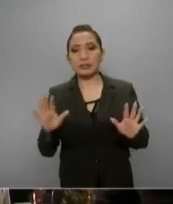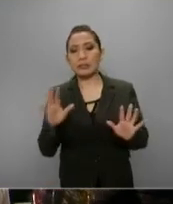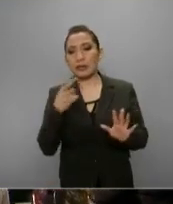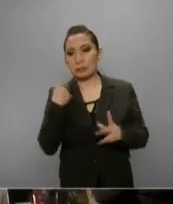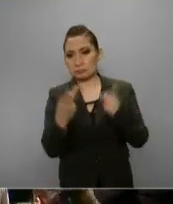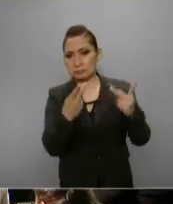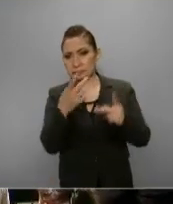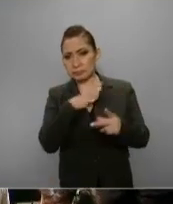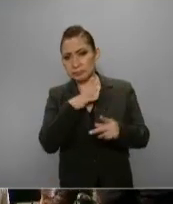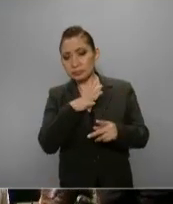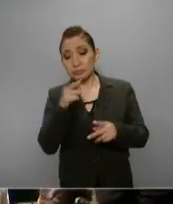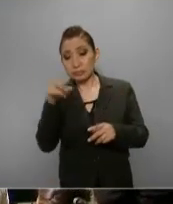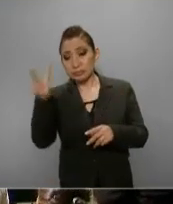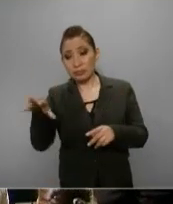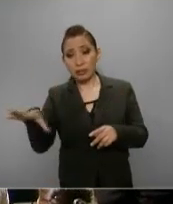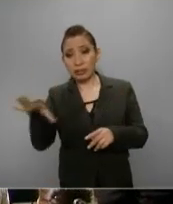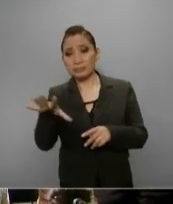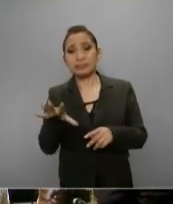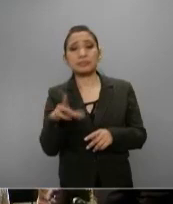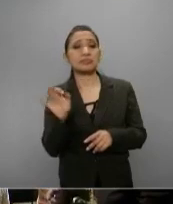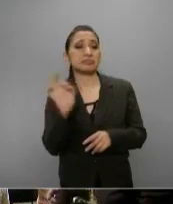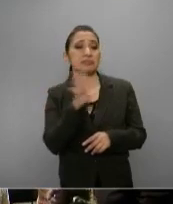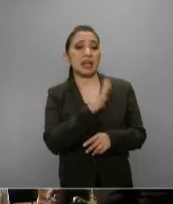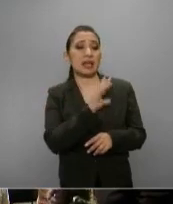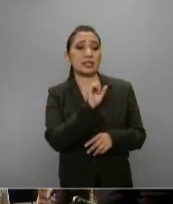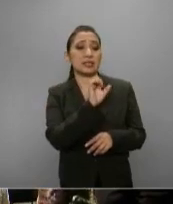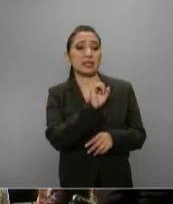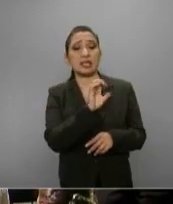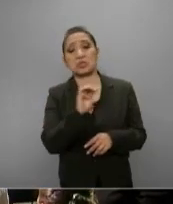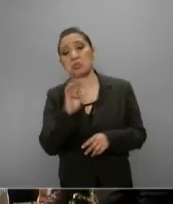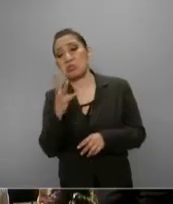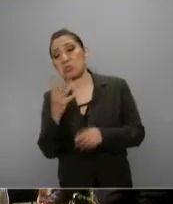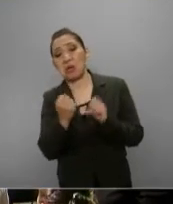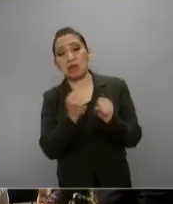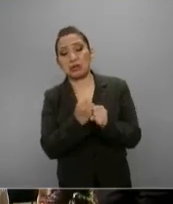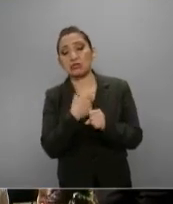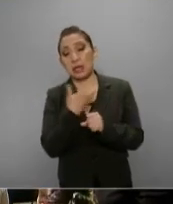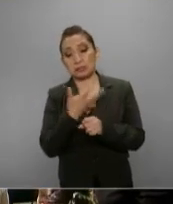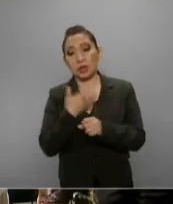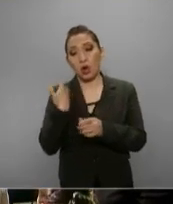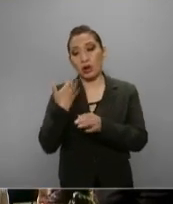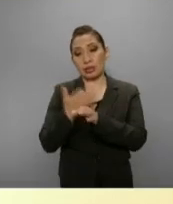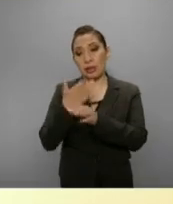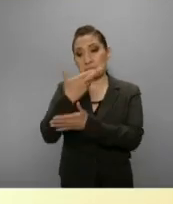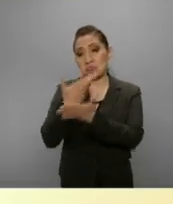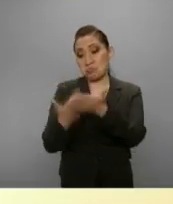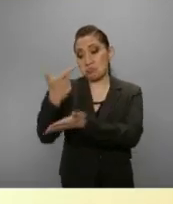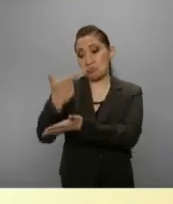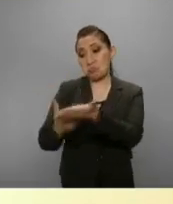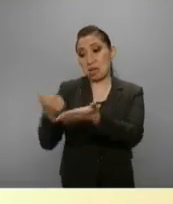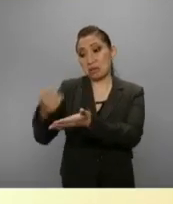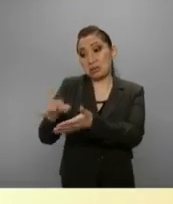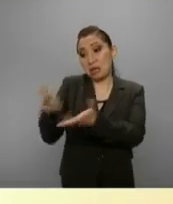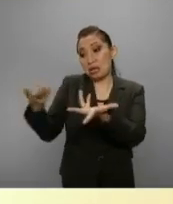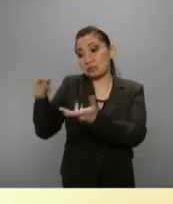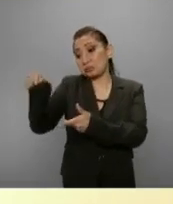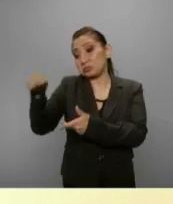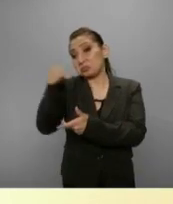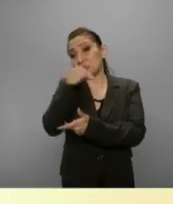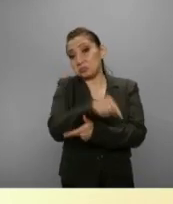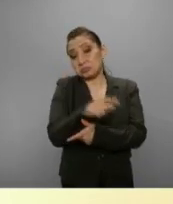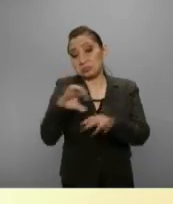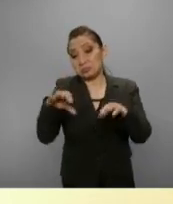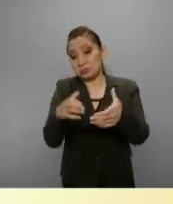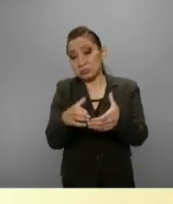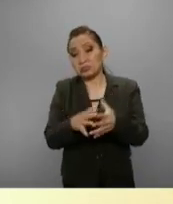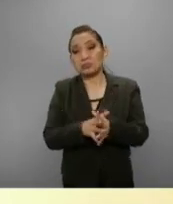Bueno, eso es lo que sucede en la realidad, o sea, es decir, si hay de 60 a 64, eso es lo que tenemos registrado, así se ha producido